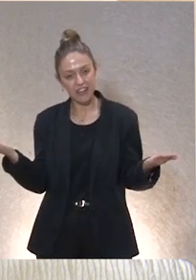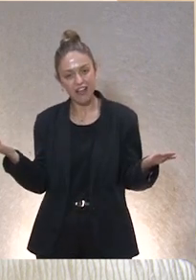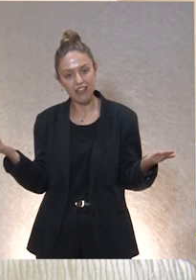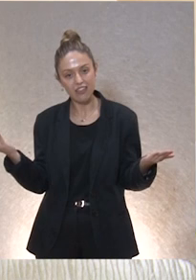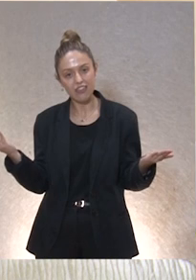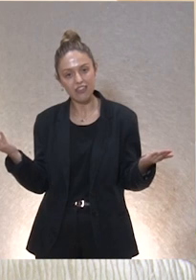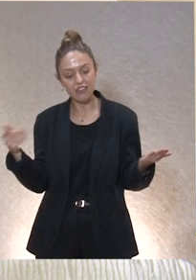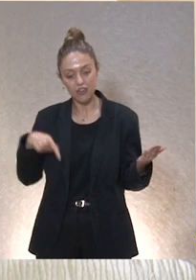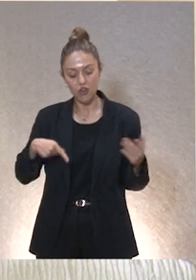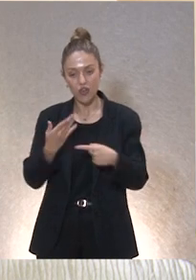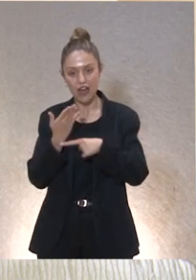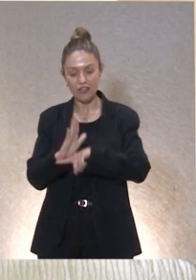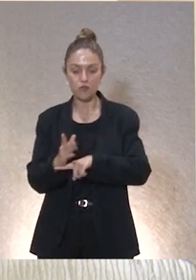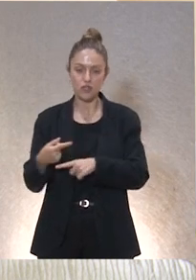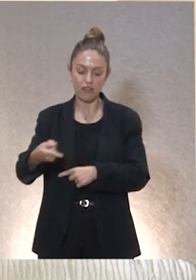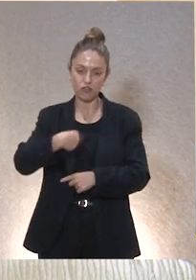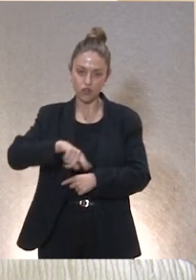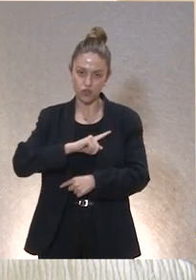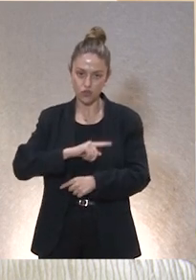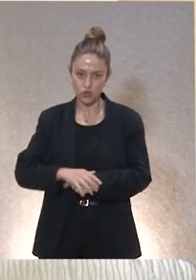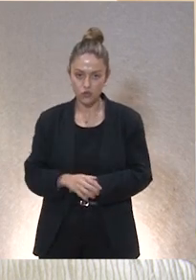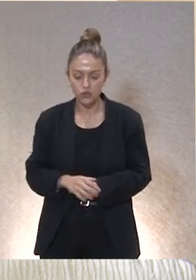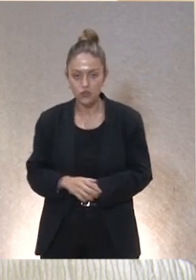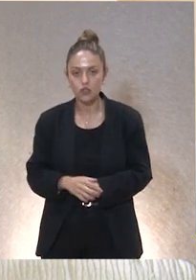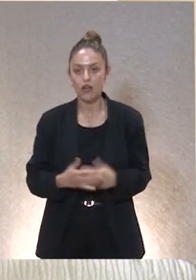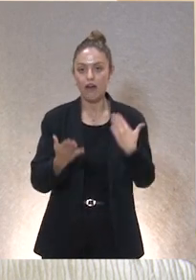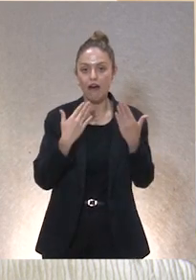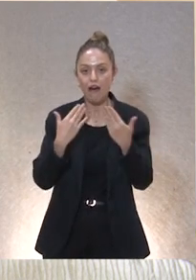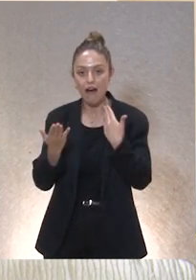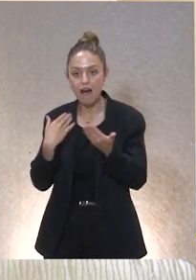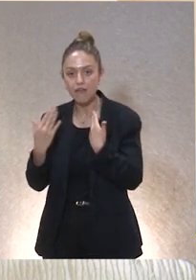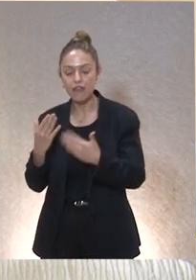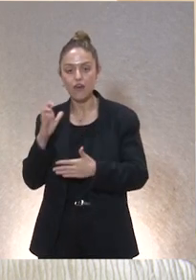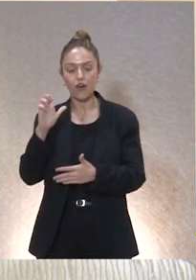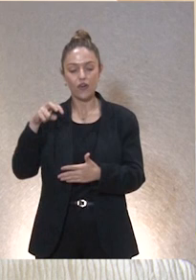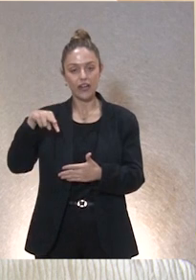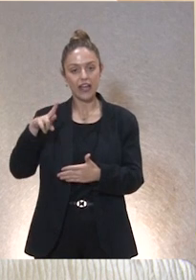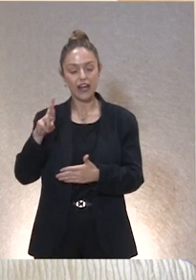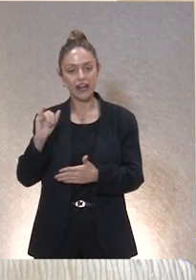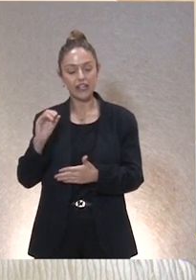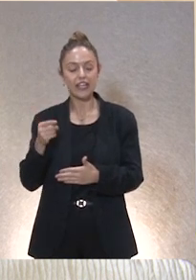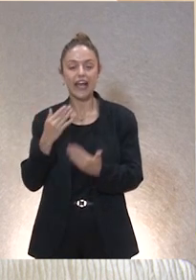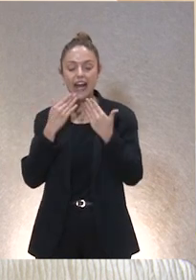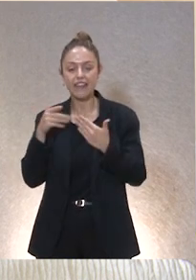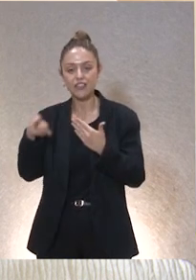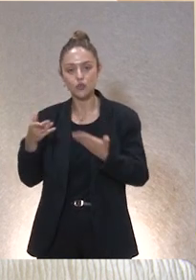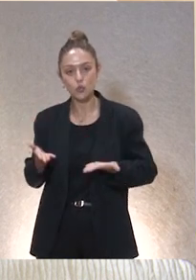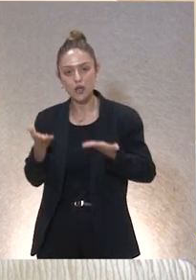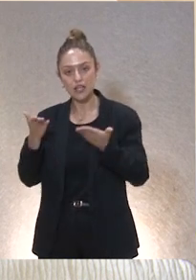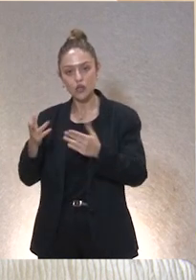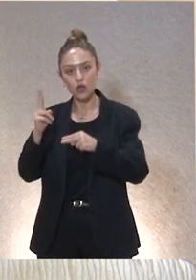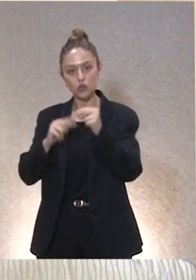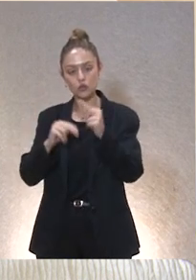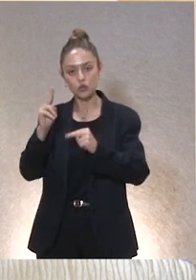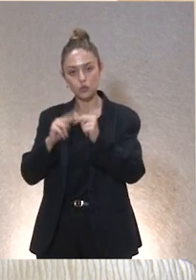en la solidaridad que has demostrado con nosotros hablando de legados que tanto le gustan a Enrique con tu ayuda se está construyendo un